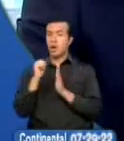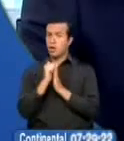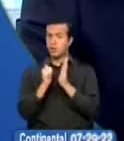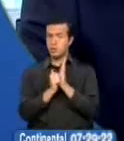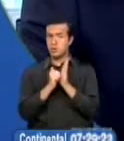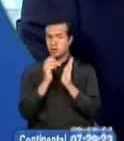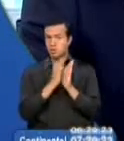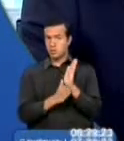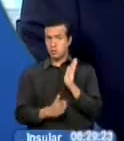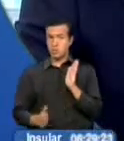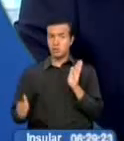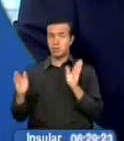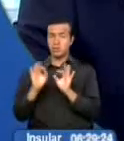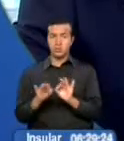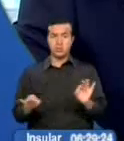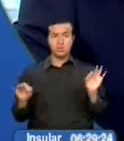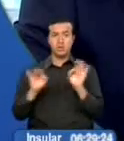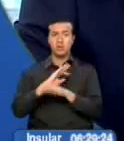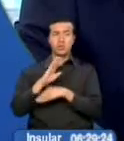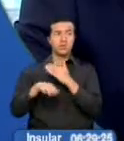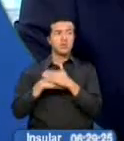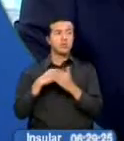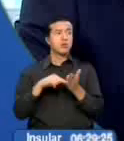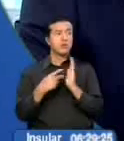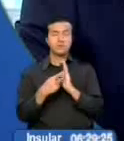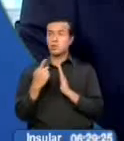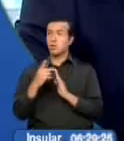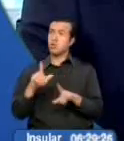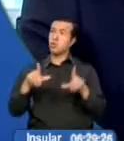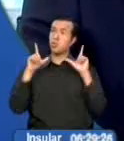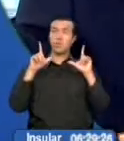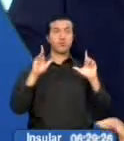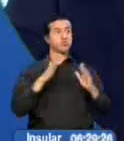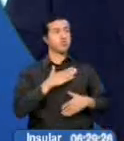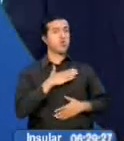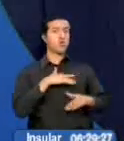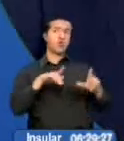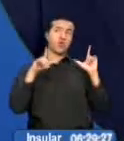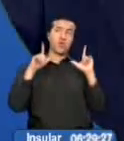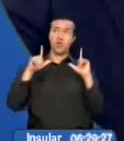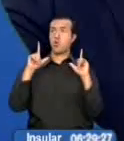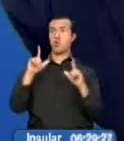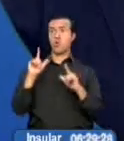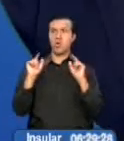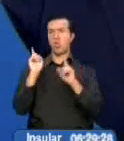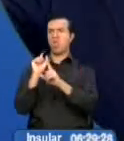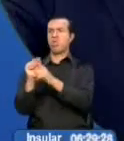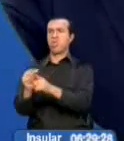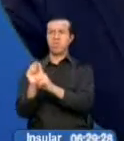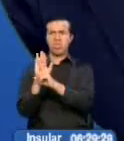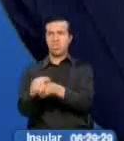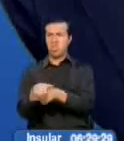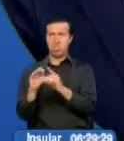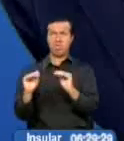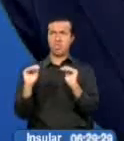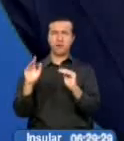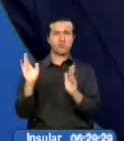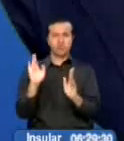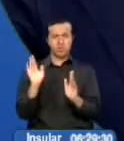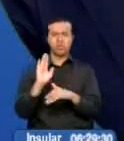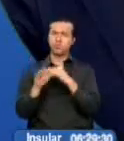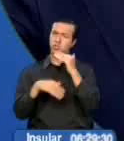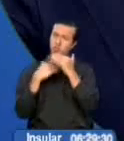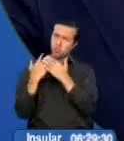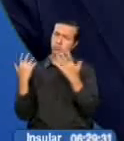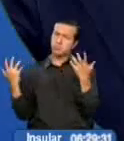de prioridades. Y entre todos, aquí no se trata de ser estrella, ni de minimizar ni descalificar a nadie, sino que entre todos